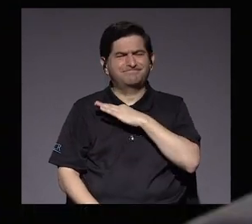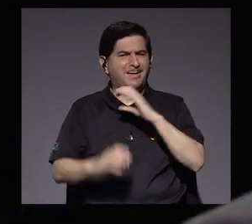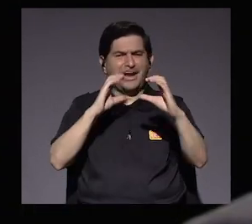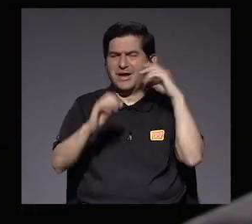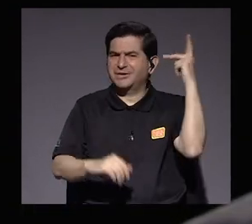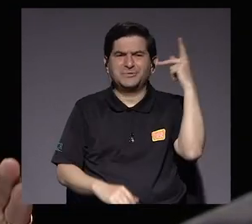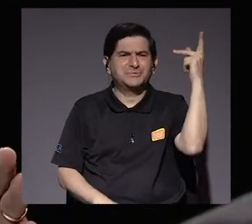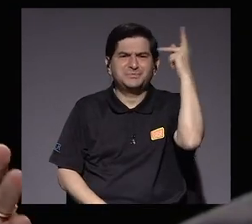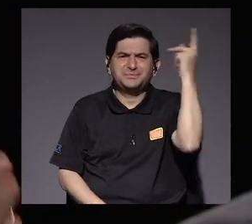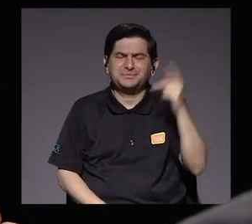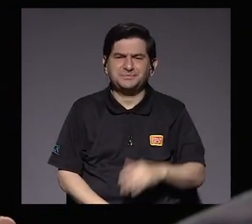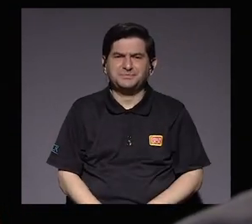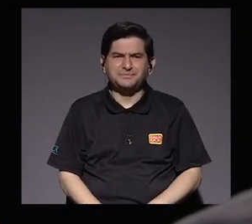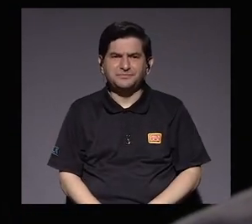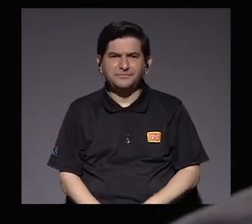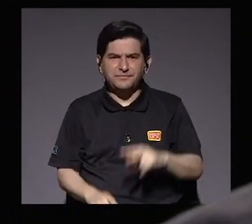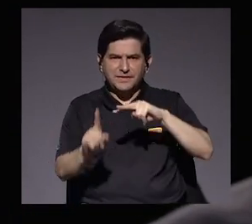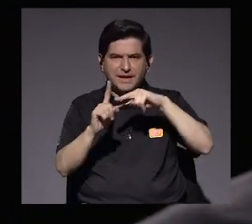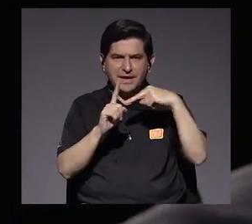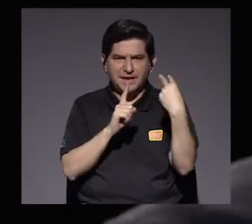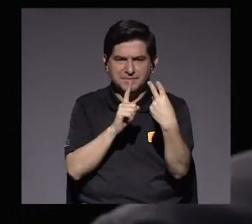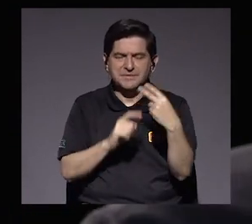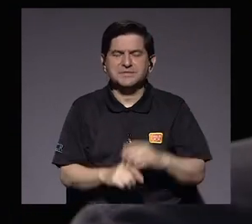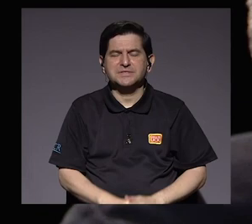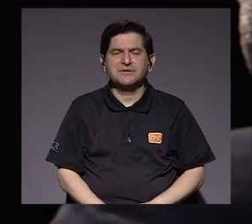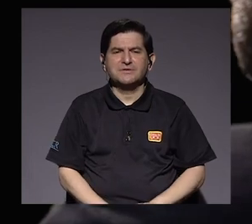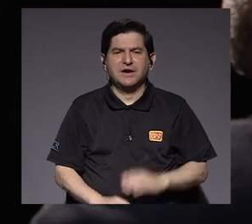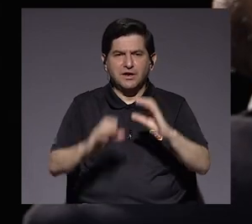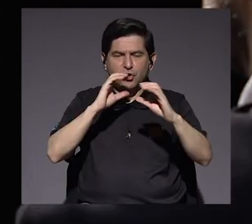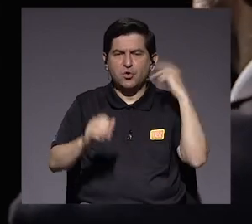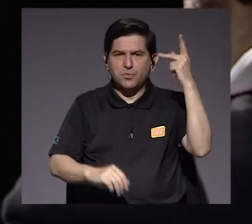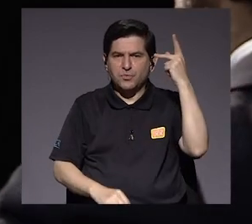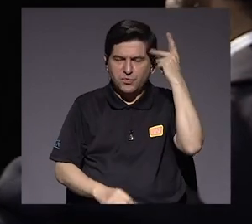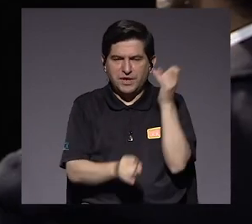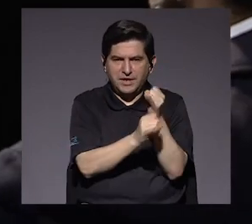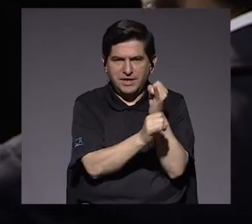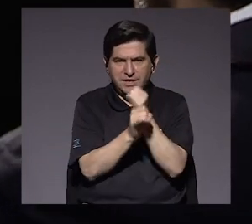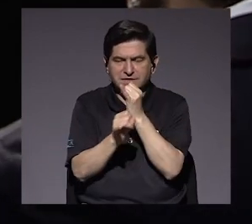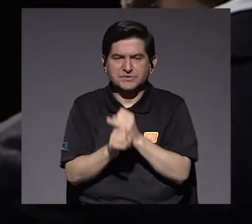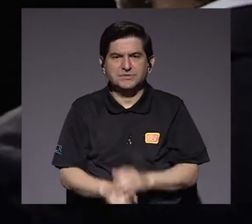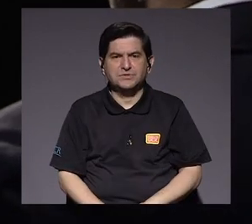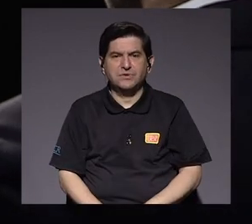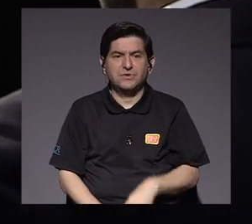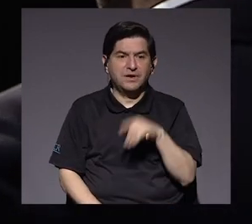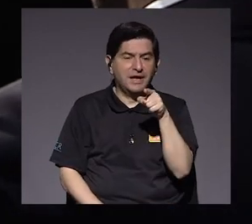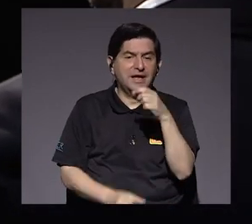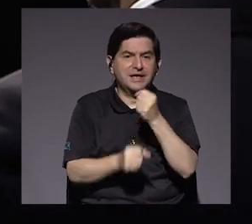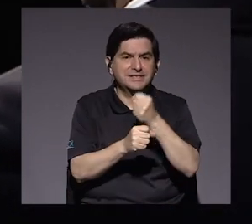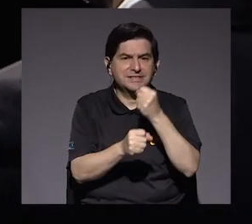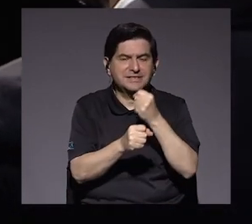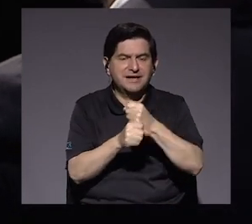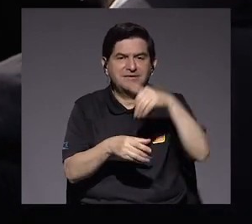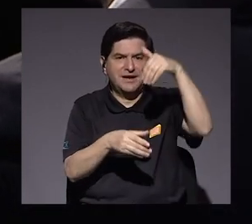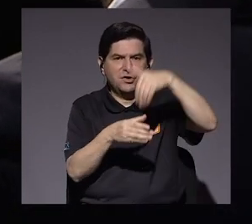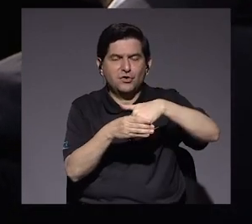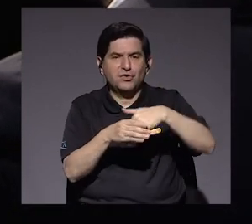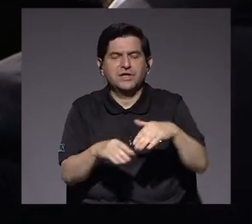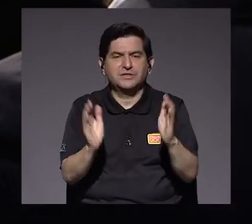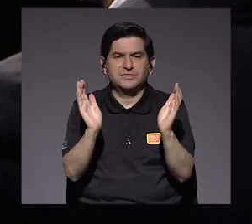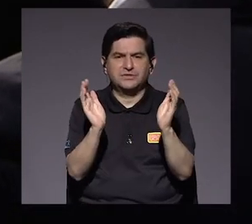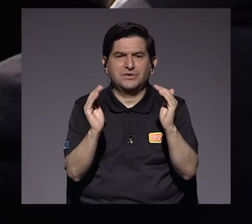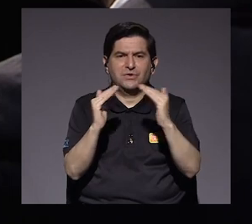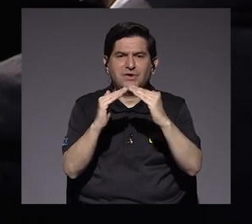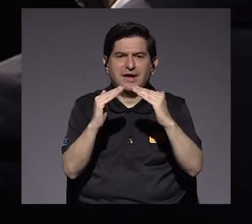comunicación política. Desde el punto de vista de comunicación política institucional, usted les está haciendo a todos los que hacen esa labor ahí en Casa